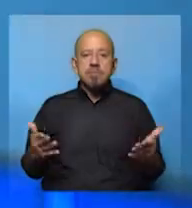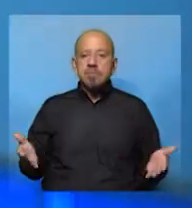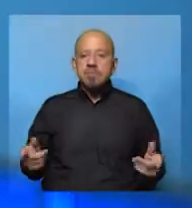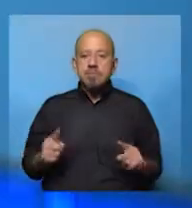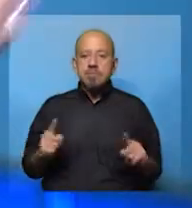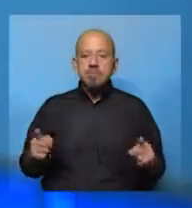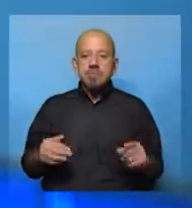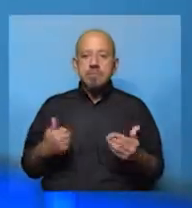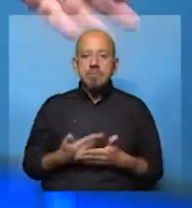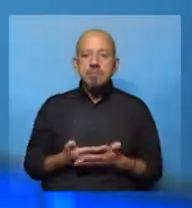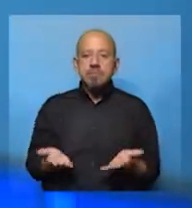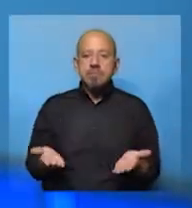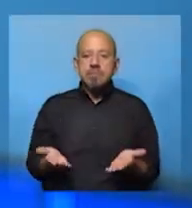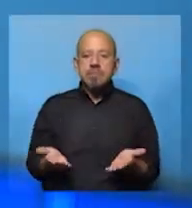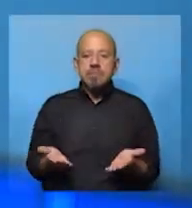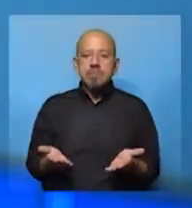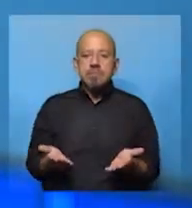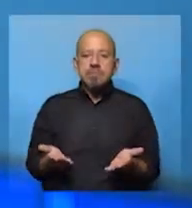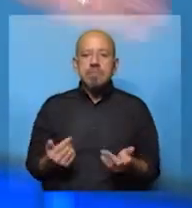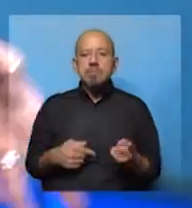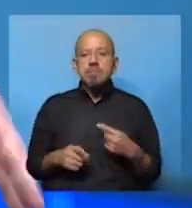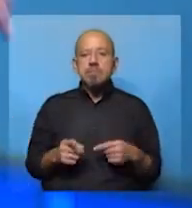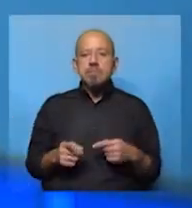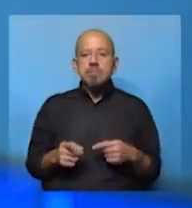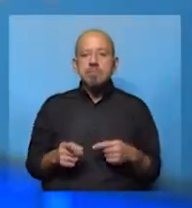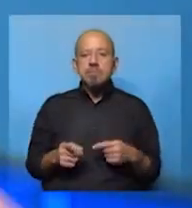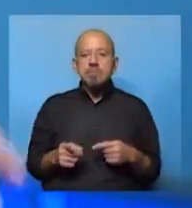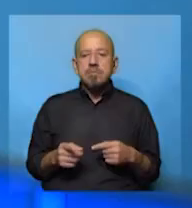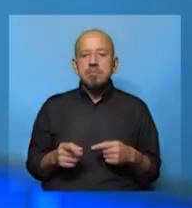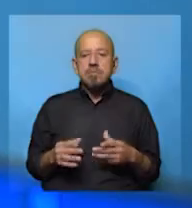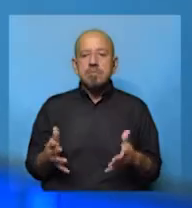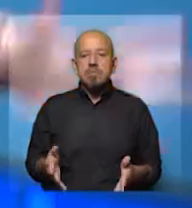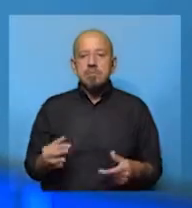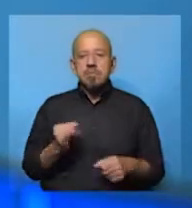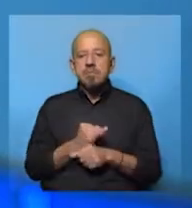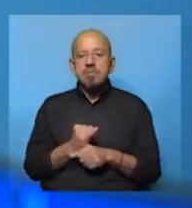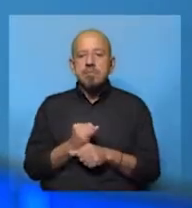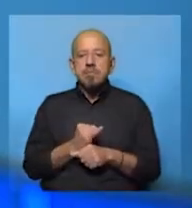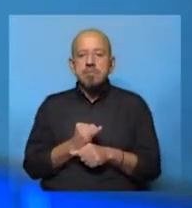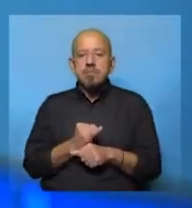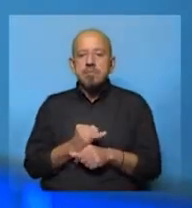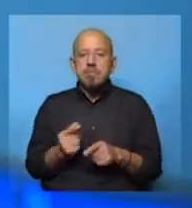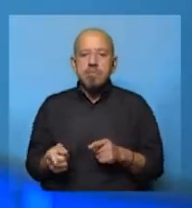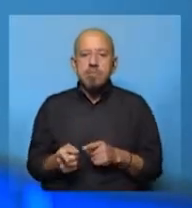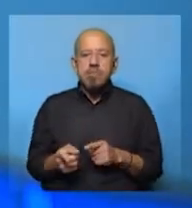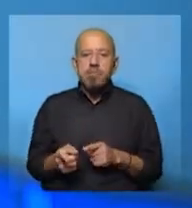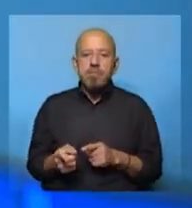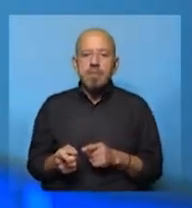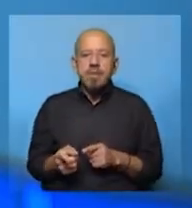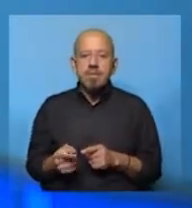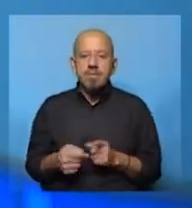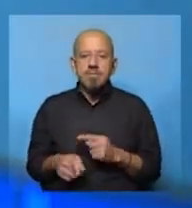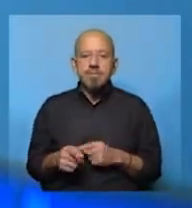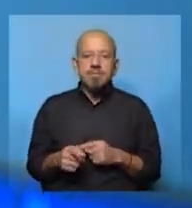una gráfica vengo yo al programa y te digo Bueno hay tantos que vienen de de tal institución hay otros tantos no O sea bueno si si